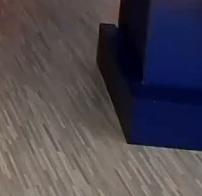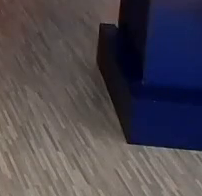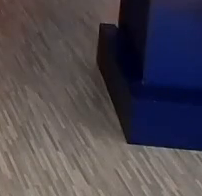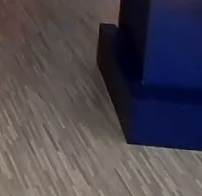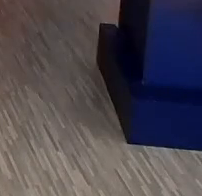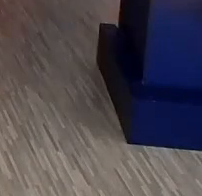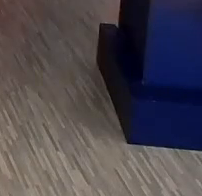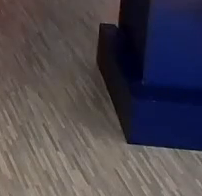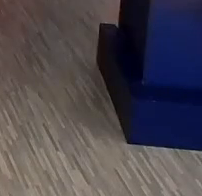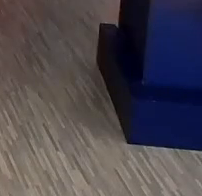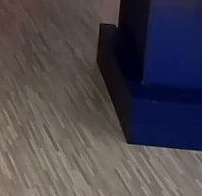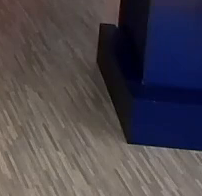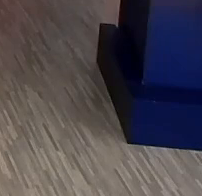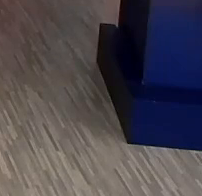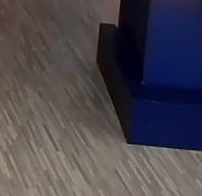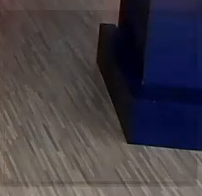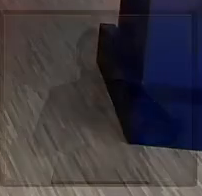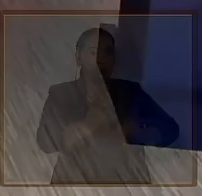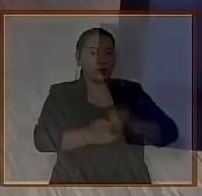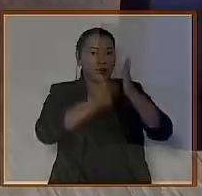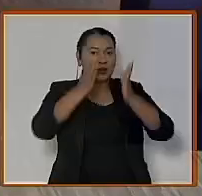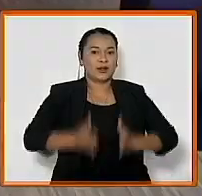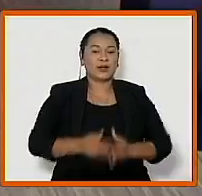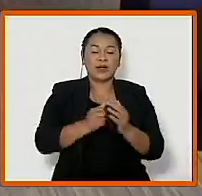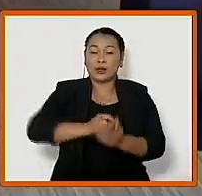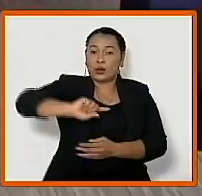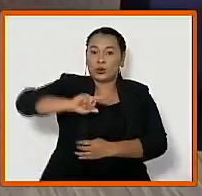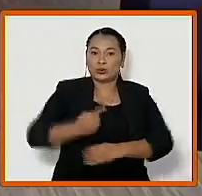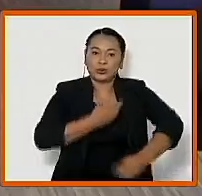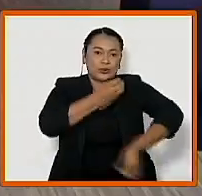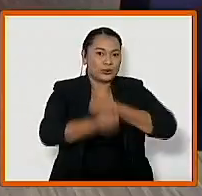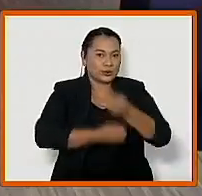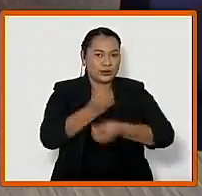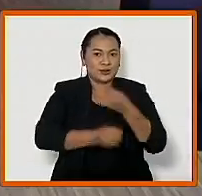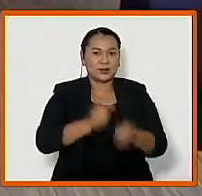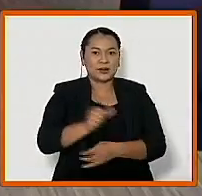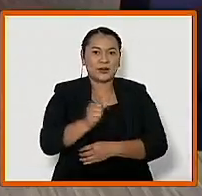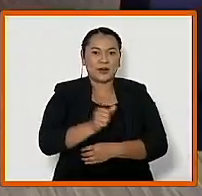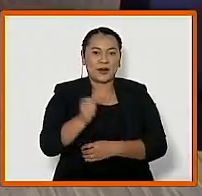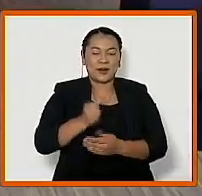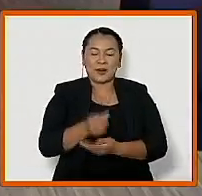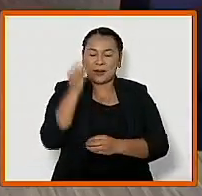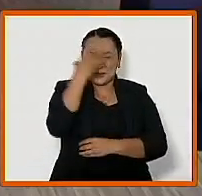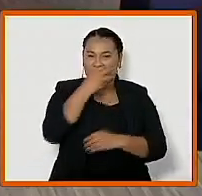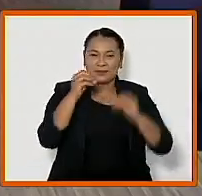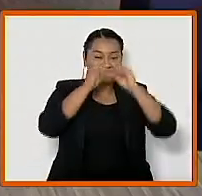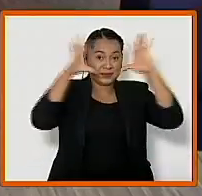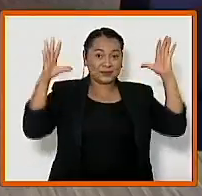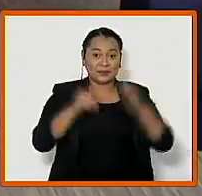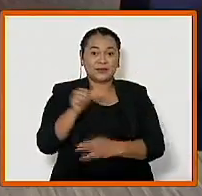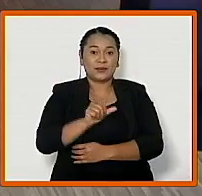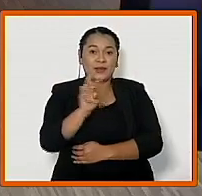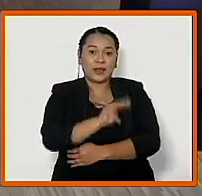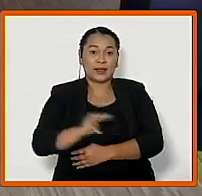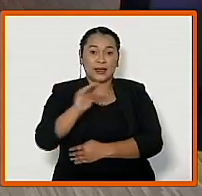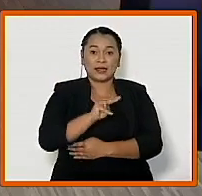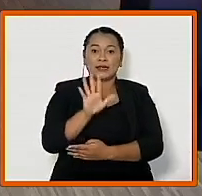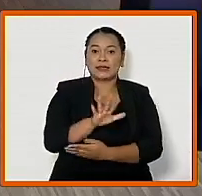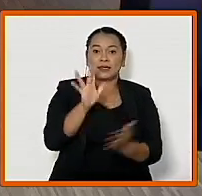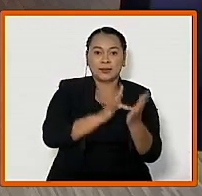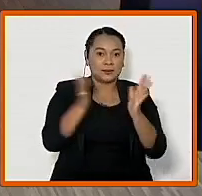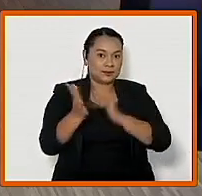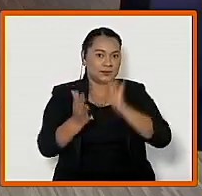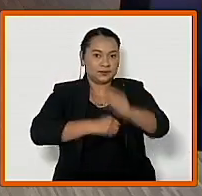Buenos días y bienvenidos, queridos jugadores, a nuestro primer sorteo en esta agradable mañana de hoy, miércoles 5 de abril del año